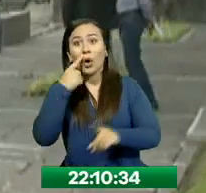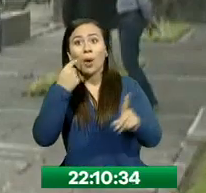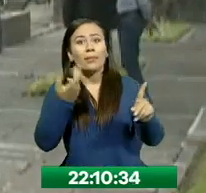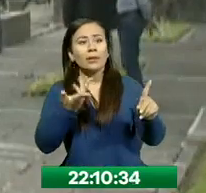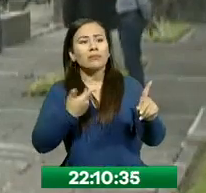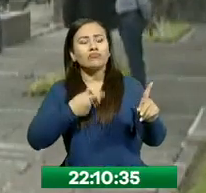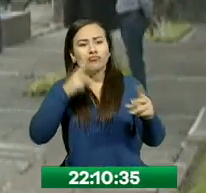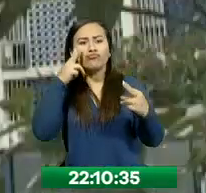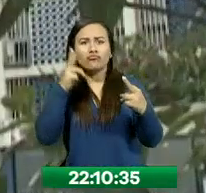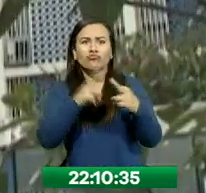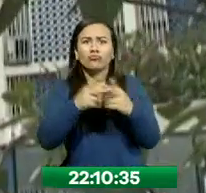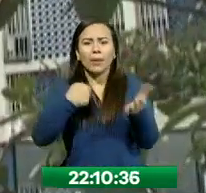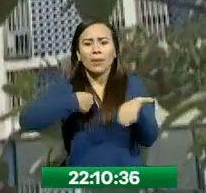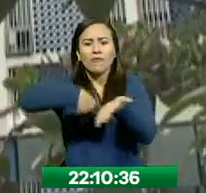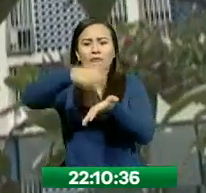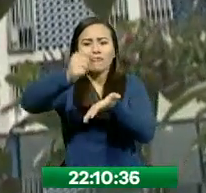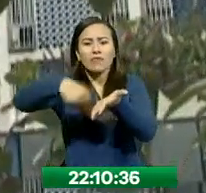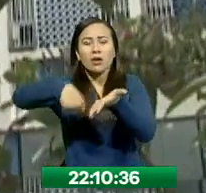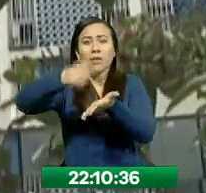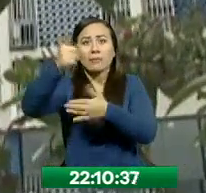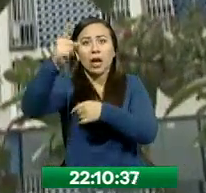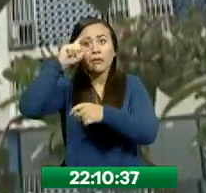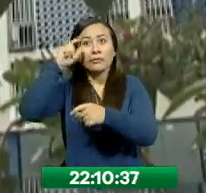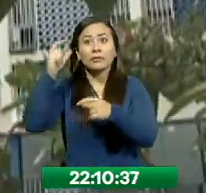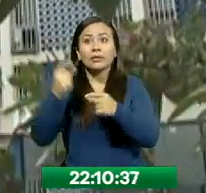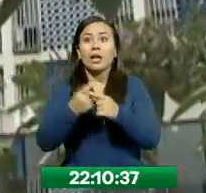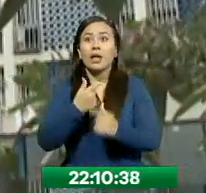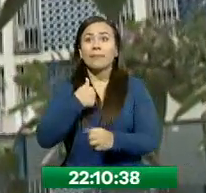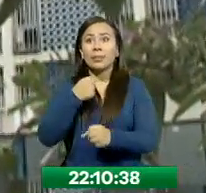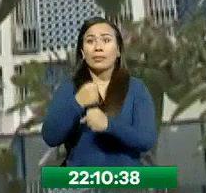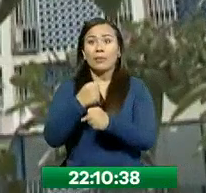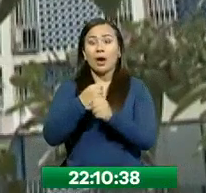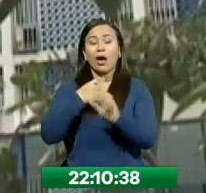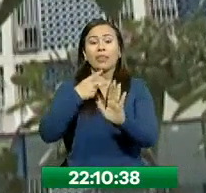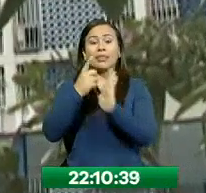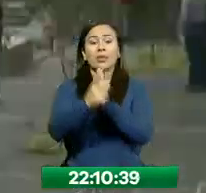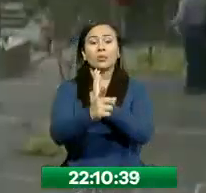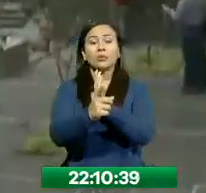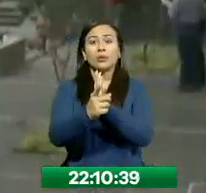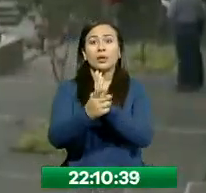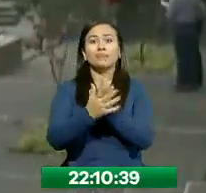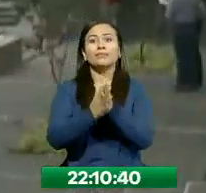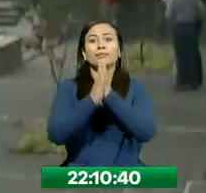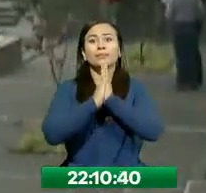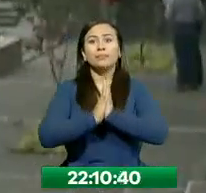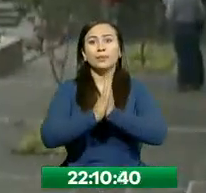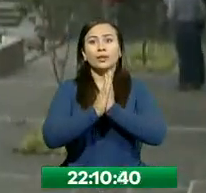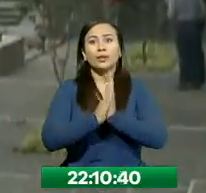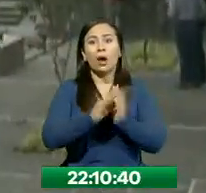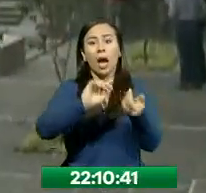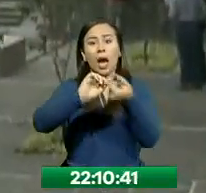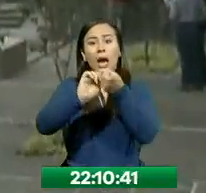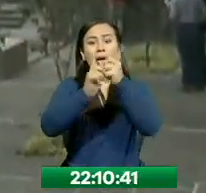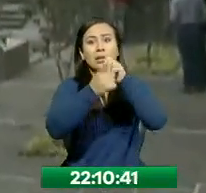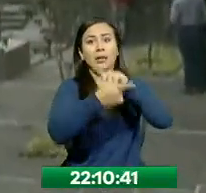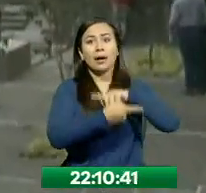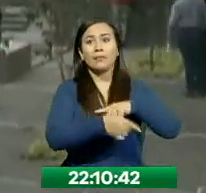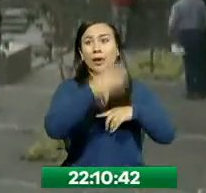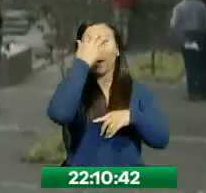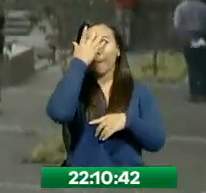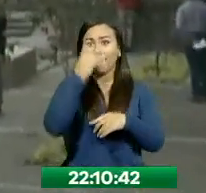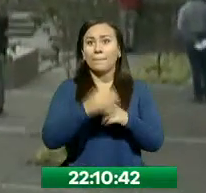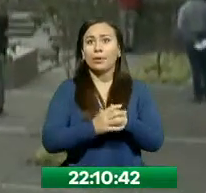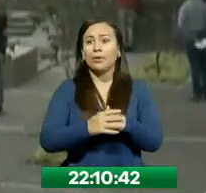quien reconoció su firma en la Fiscalía General del Estado como parte de la denuncia presentada, solicitó que se cambie, puesto que estará en